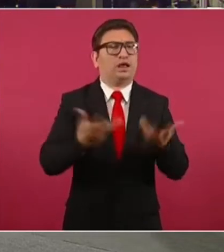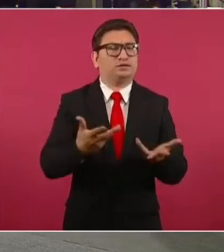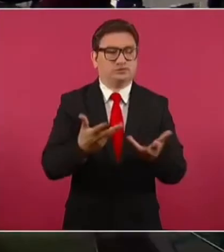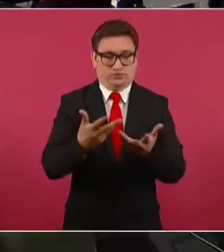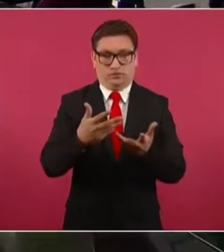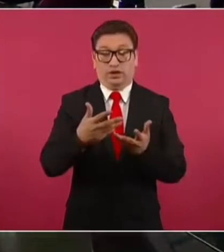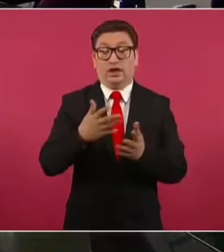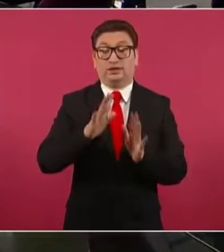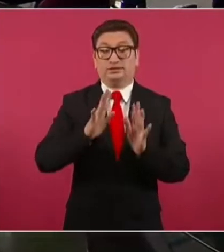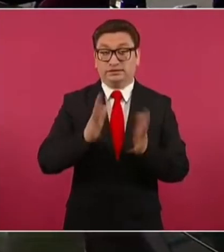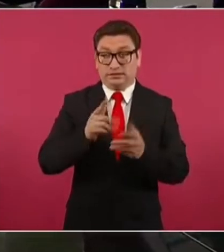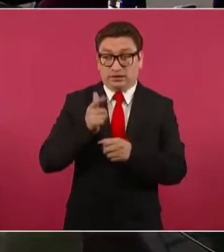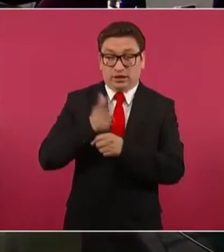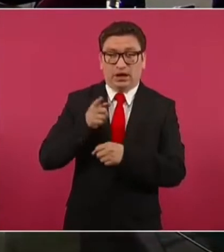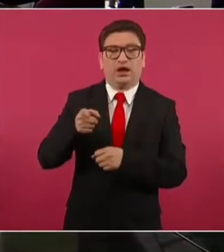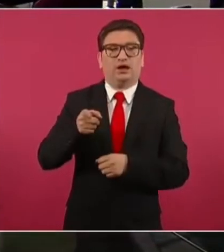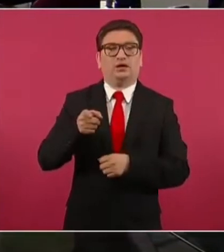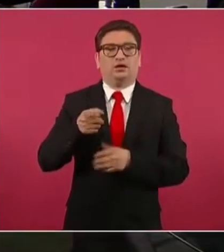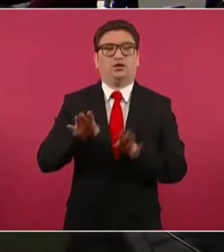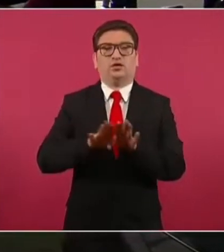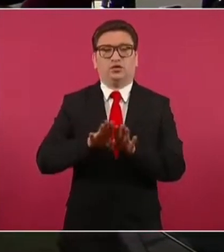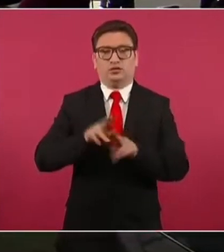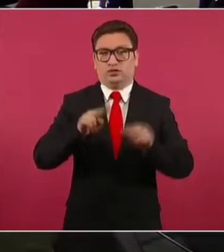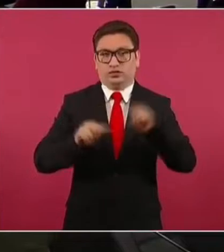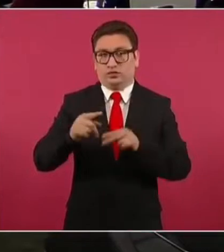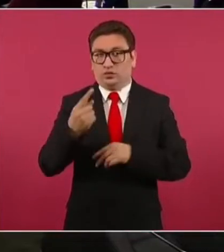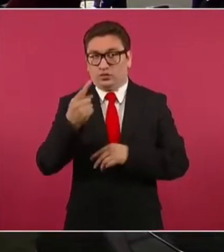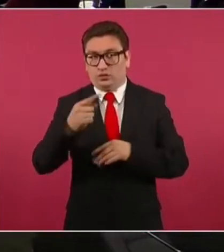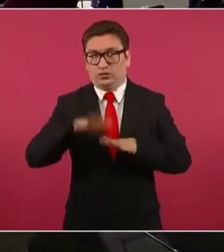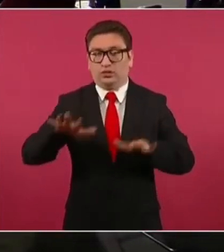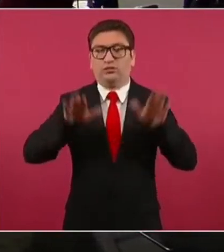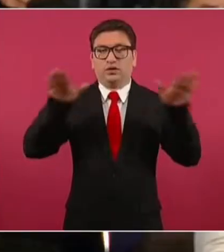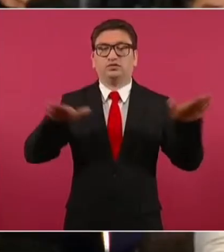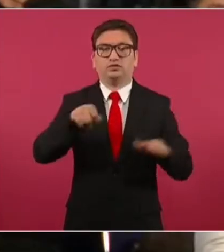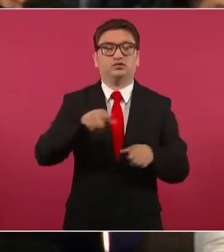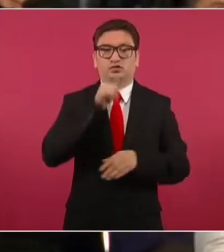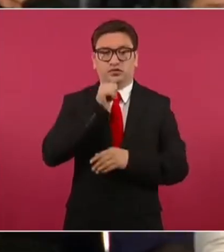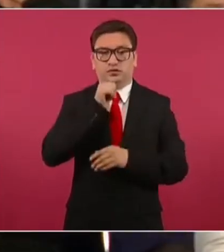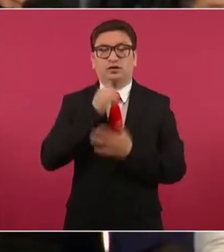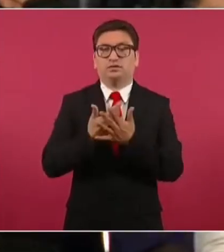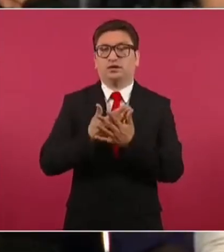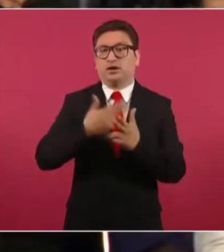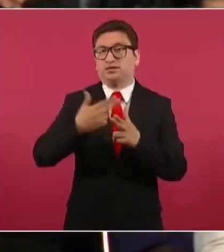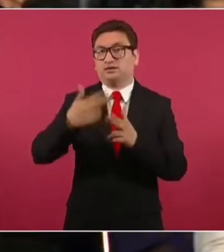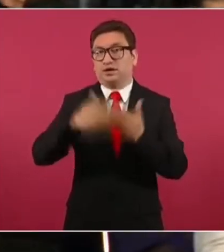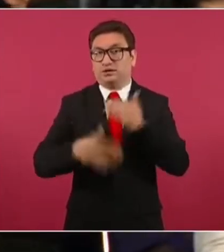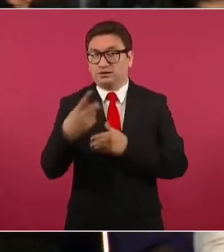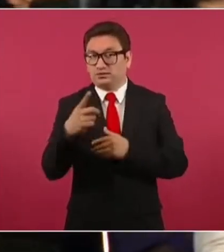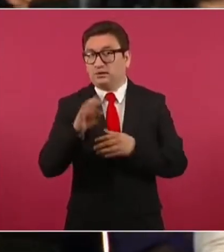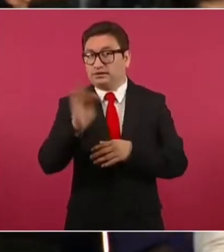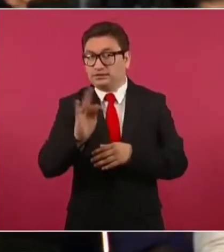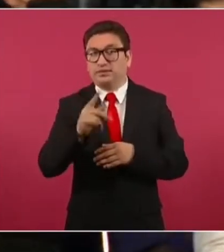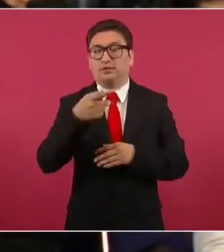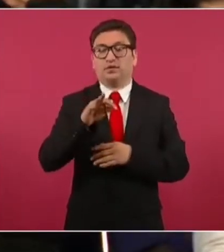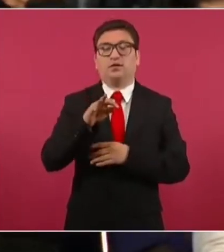que todavía no puede recuperar la categoría 1 la aviación mexicana, que podría ser hasta fin de año, pero en las observaciones que